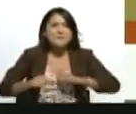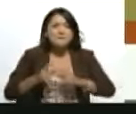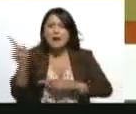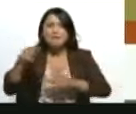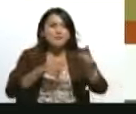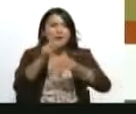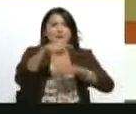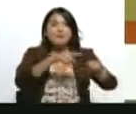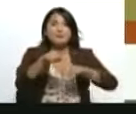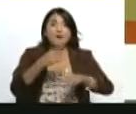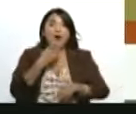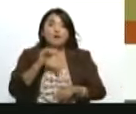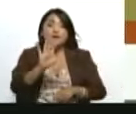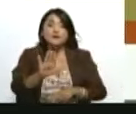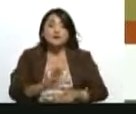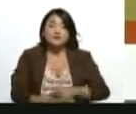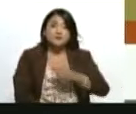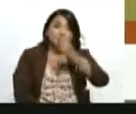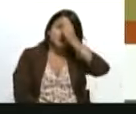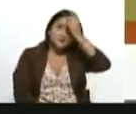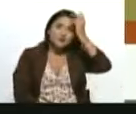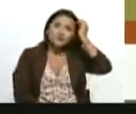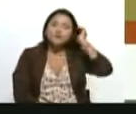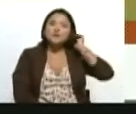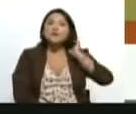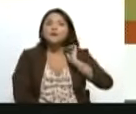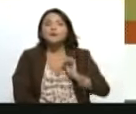¿Ve? Ahora, esos